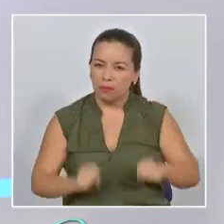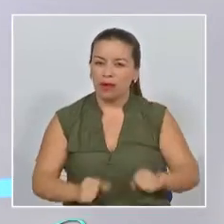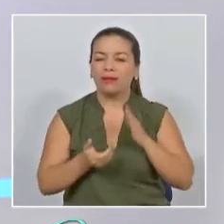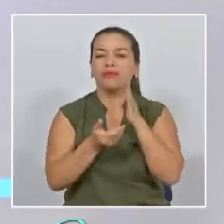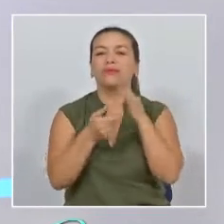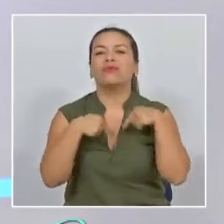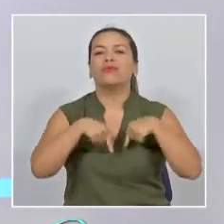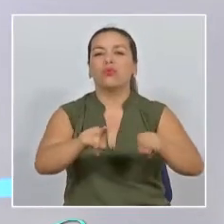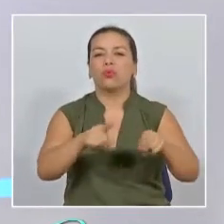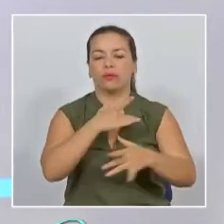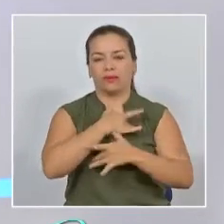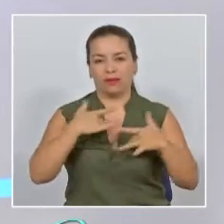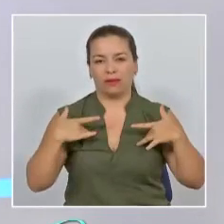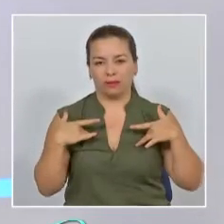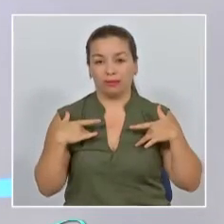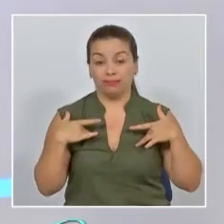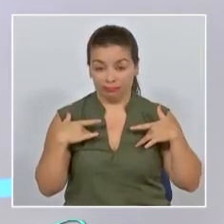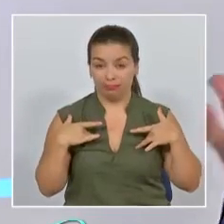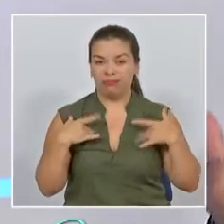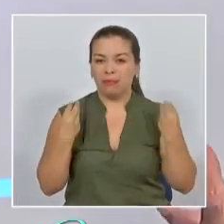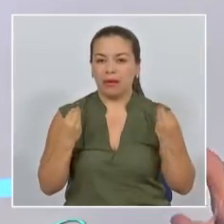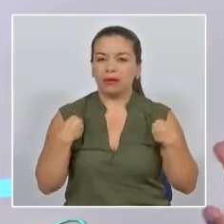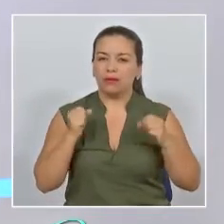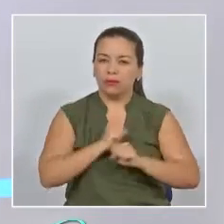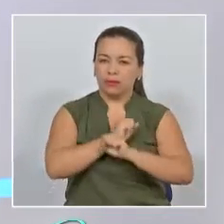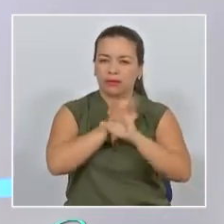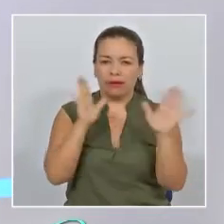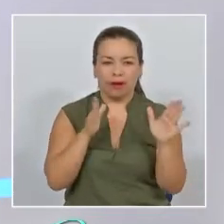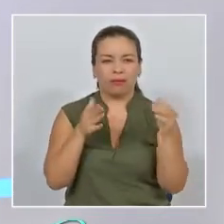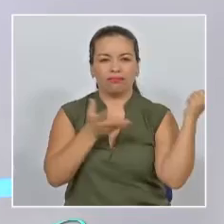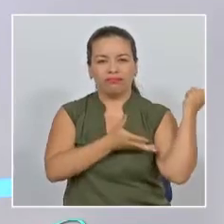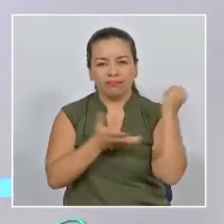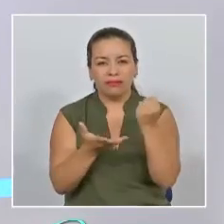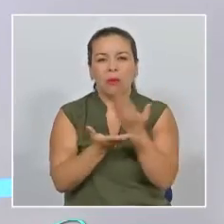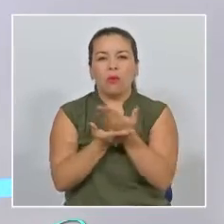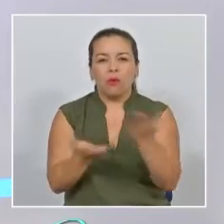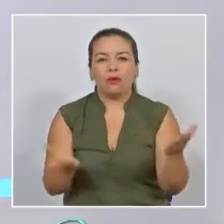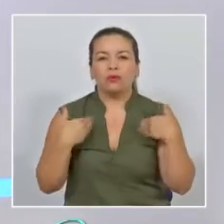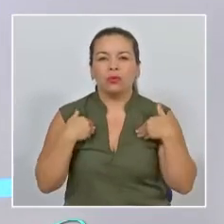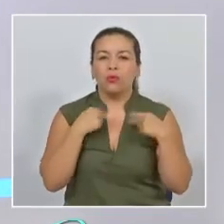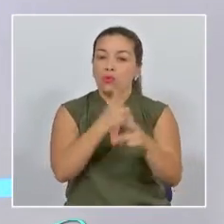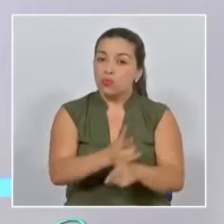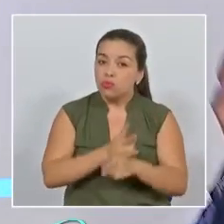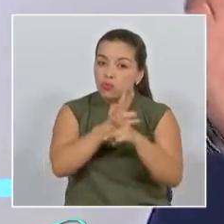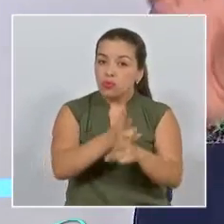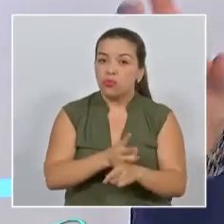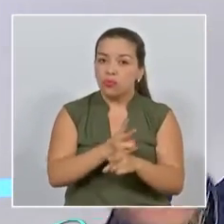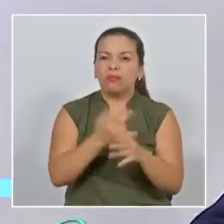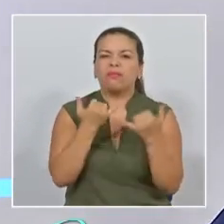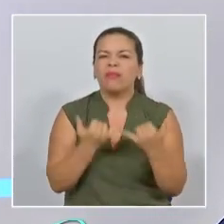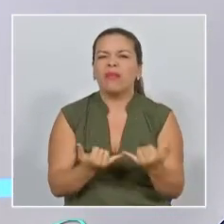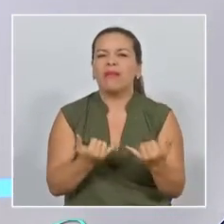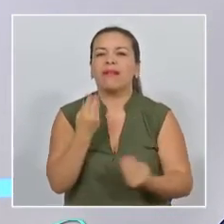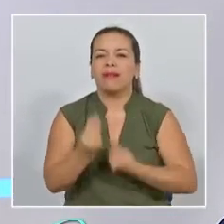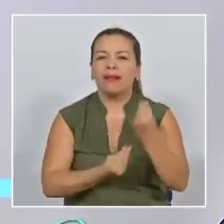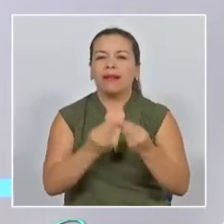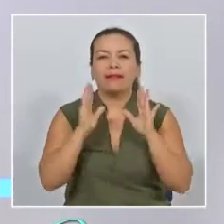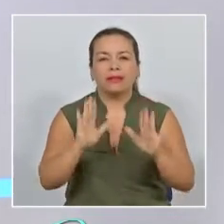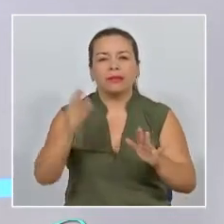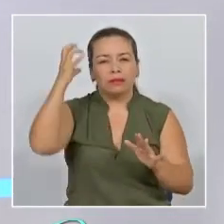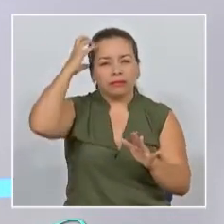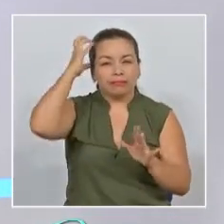que infortunadamente la gente no lo tiene claro, no hay una inversión desde la parte preventiva. Entonces tendremos que seguir tratando derrames